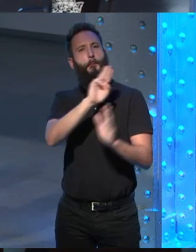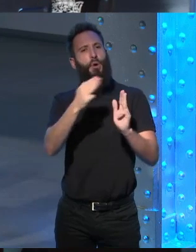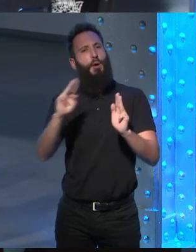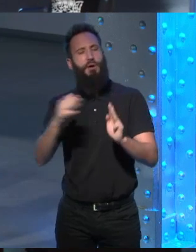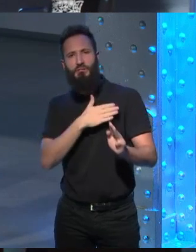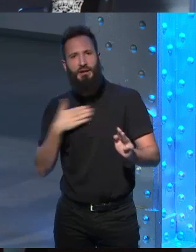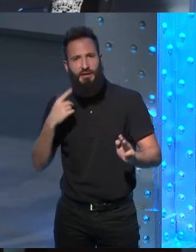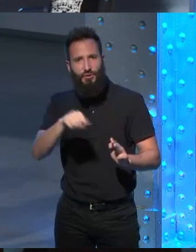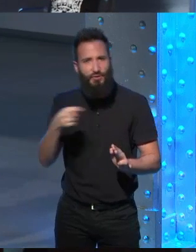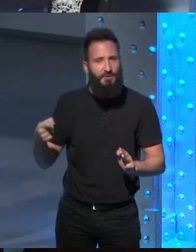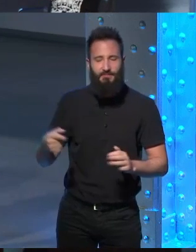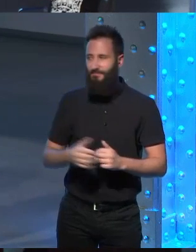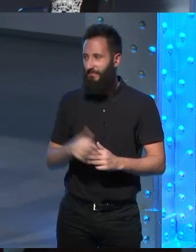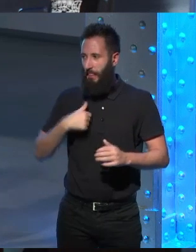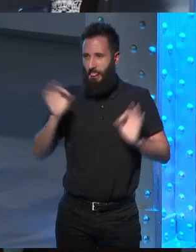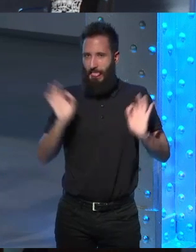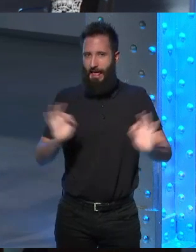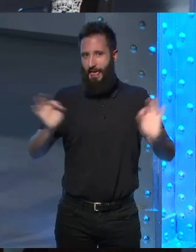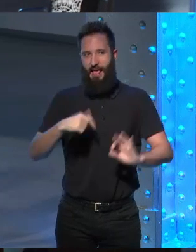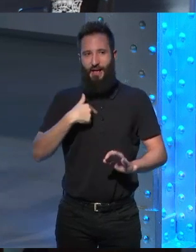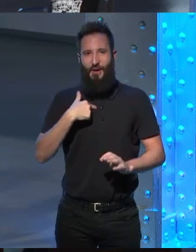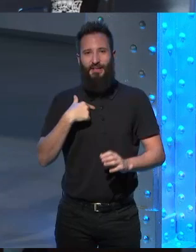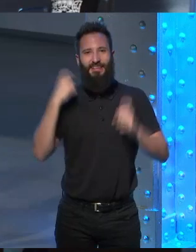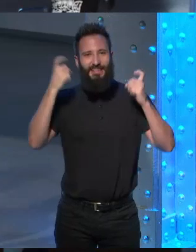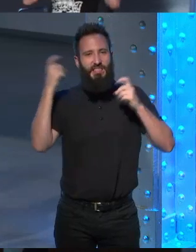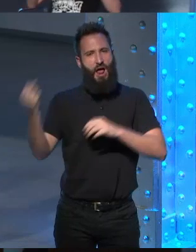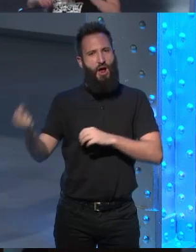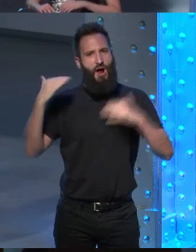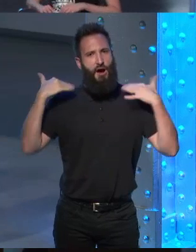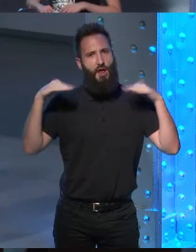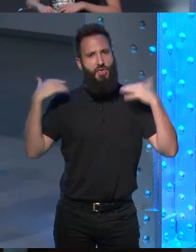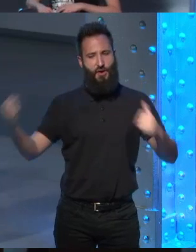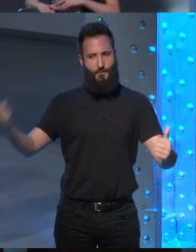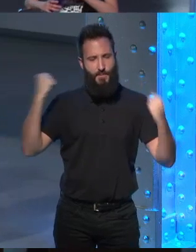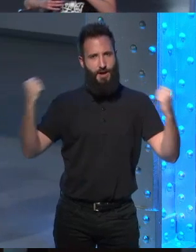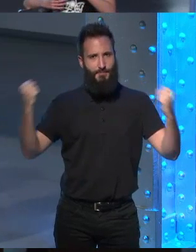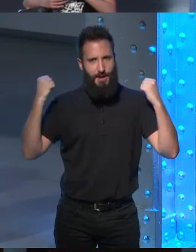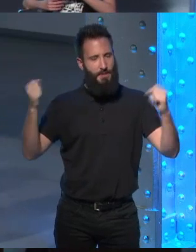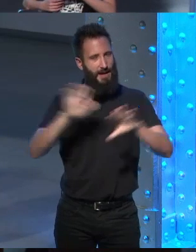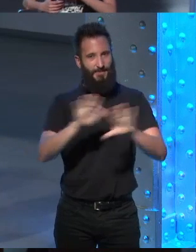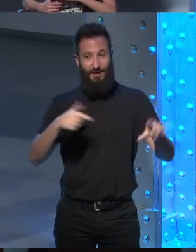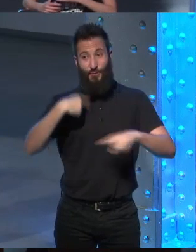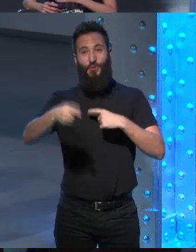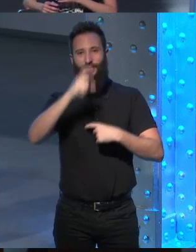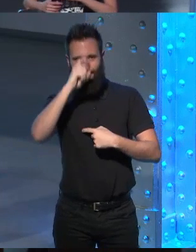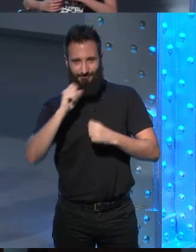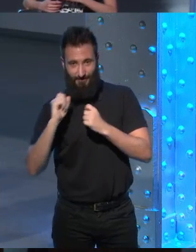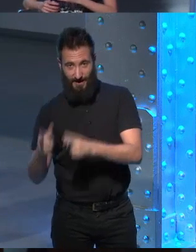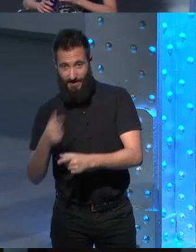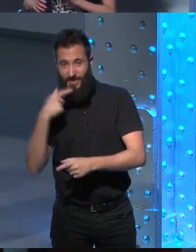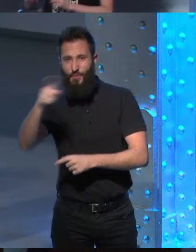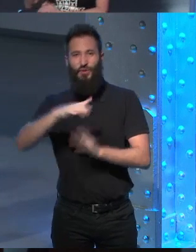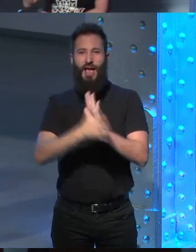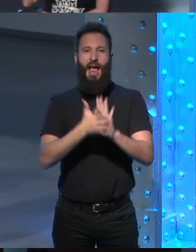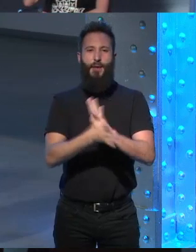vale, bien, perfecto. Del PowerPoint. Está haciendo bíceps. Que luego te lo va a recordar. Claro, todos hemos hablado de la narrativa, vosotros hablabais del viaje